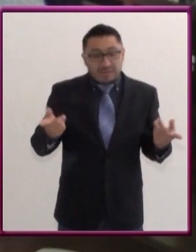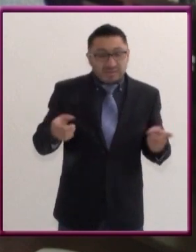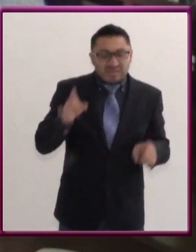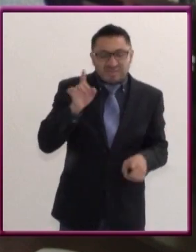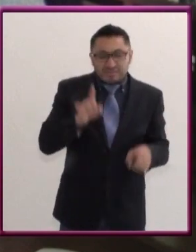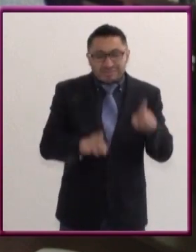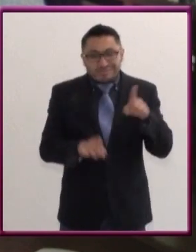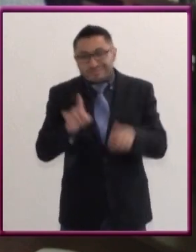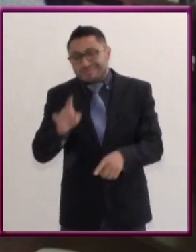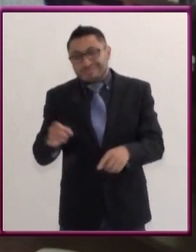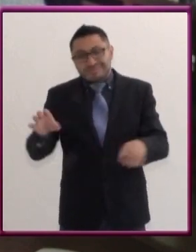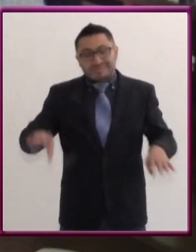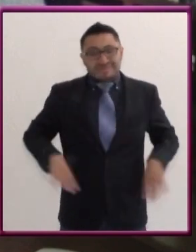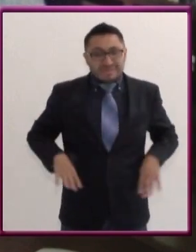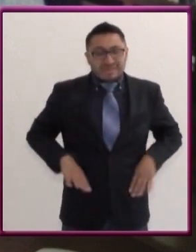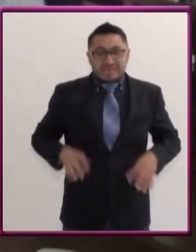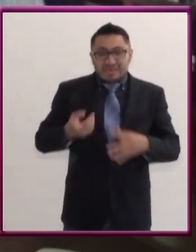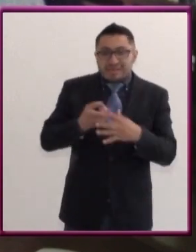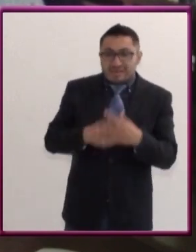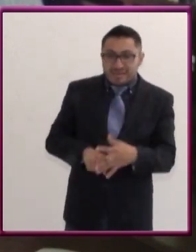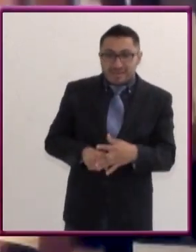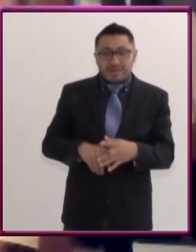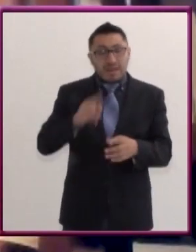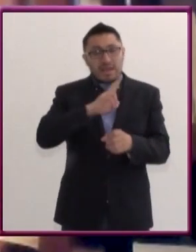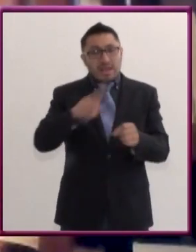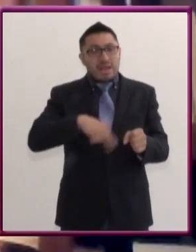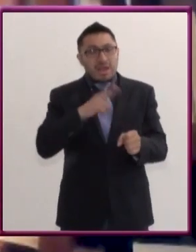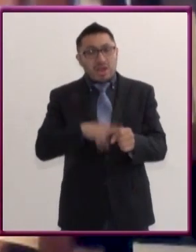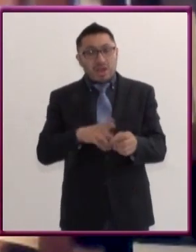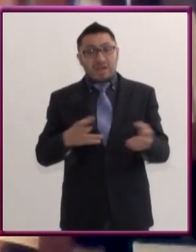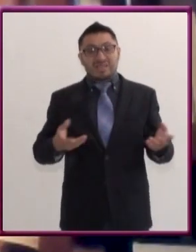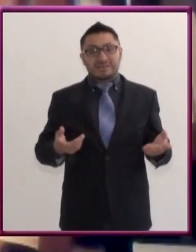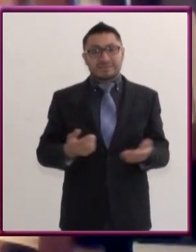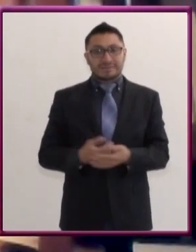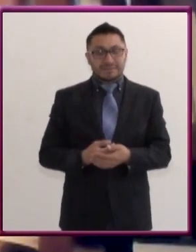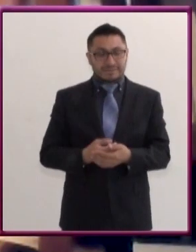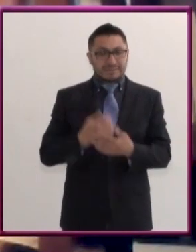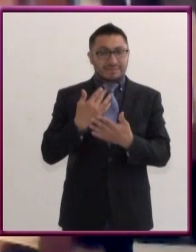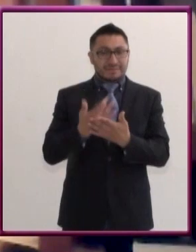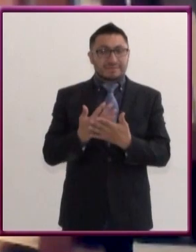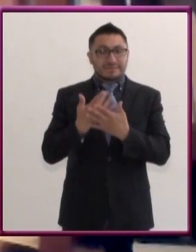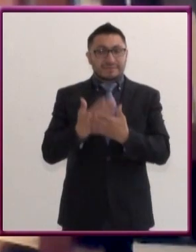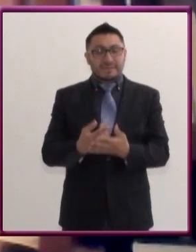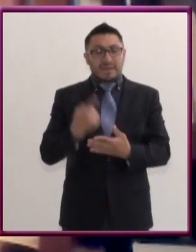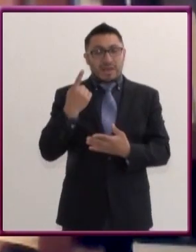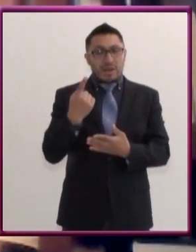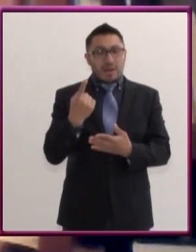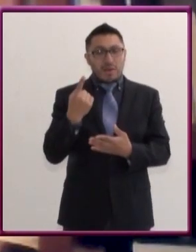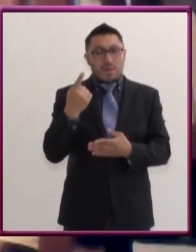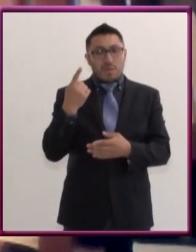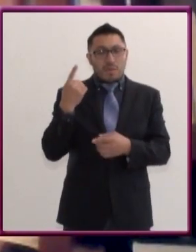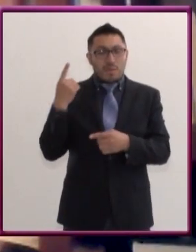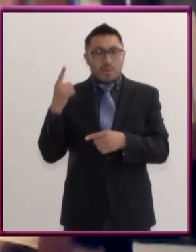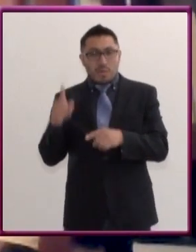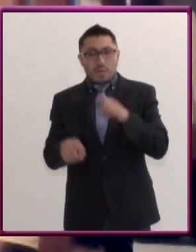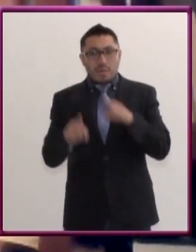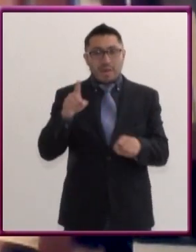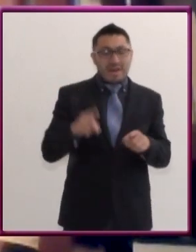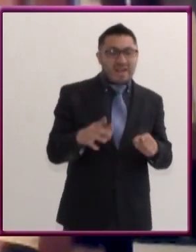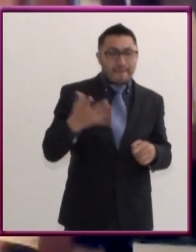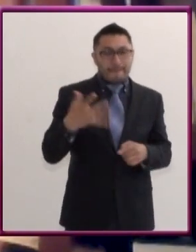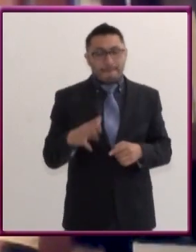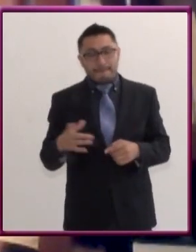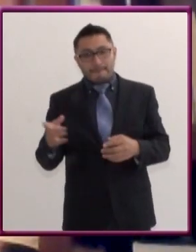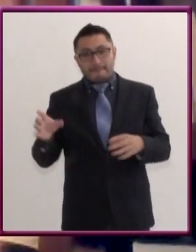se varían esas condiciones iniciales. Normalmente se espera que uno varía ligeramente